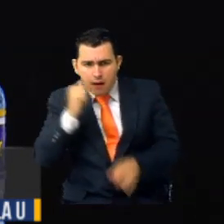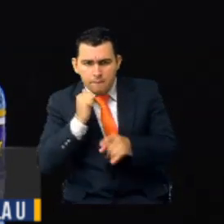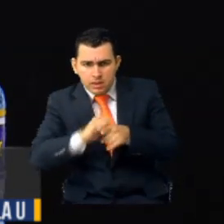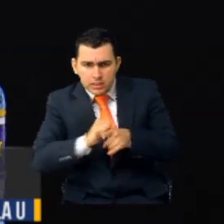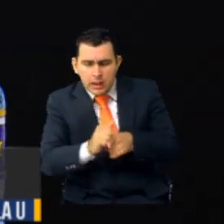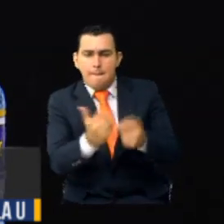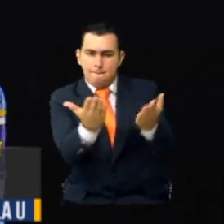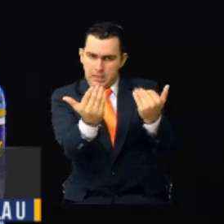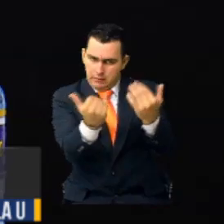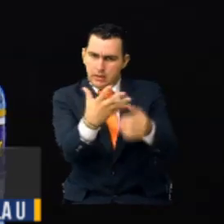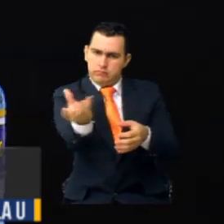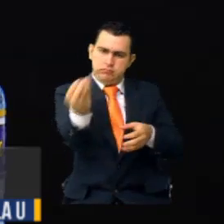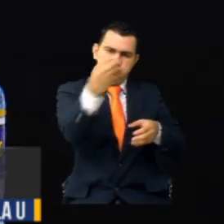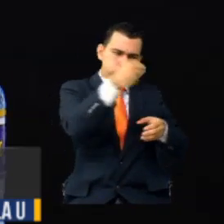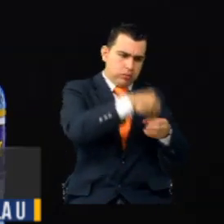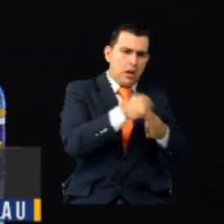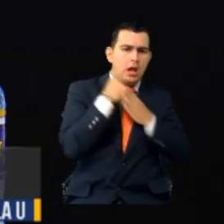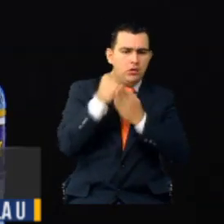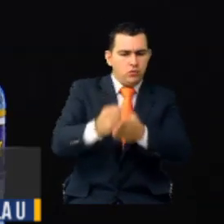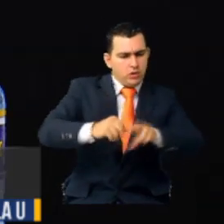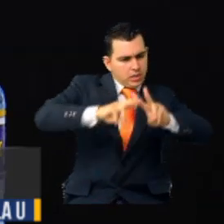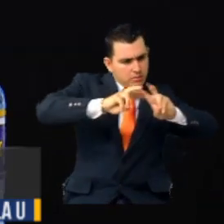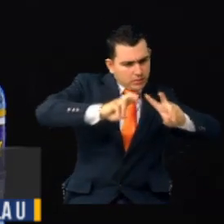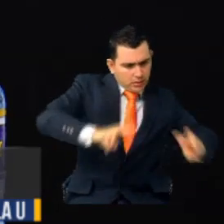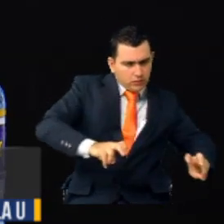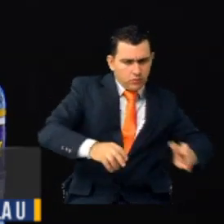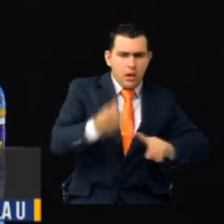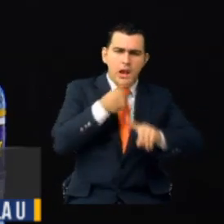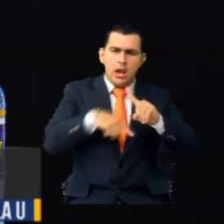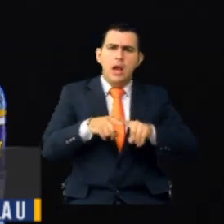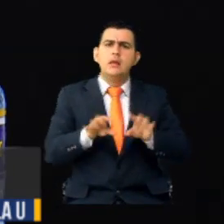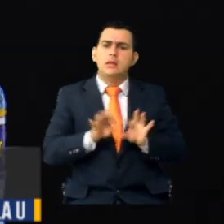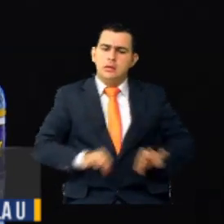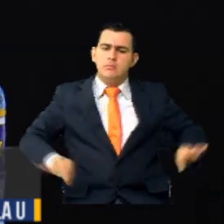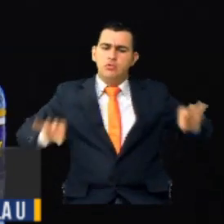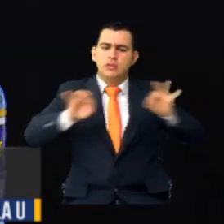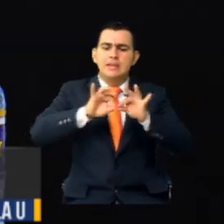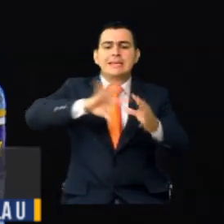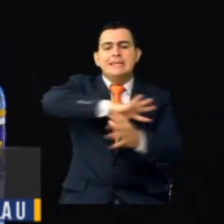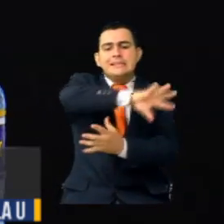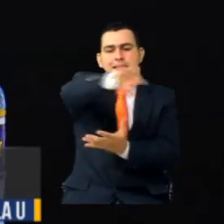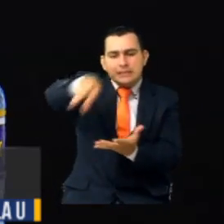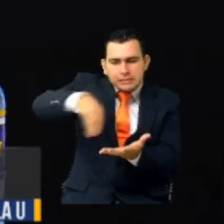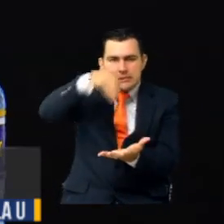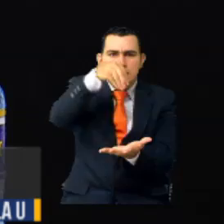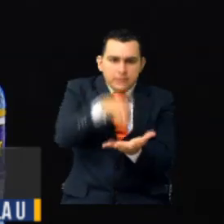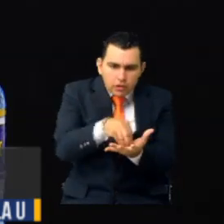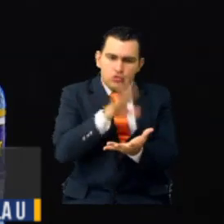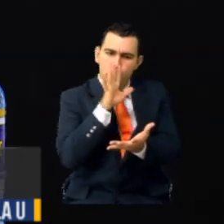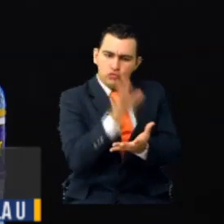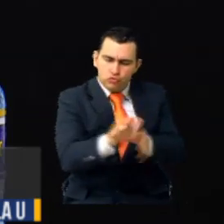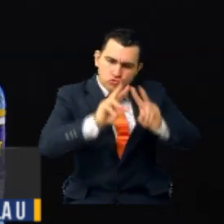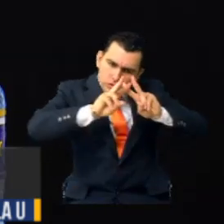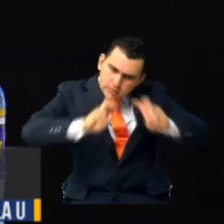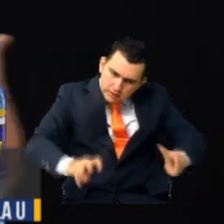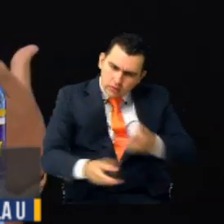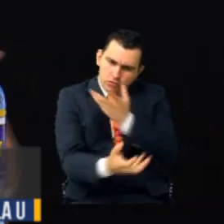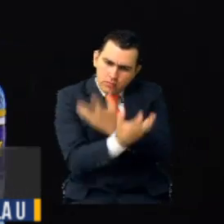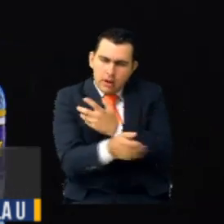de investigación. Hemos hablado previamente del Centro de Investigación Aplicada al Desarrollo y qué mejor que ponerlos a